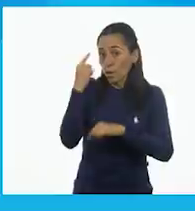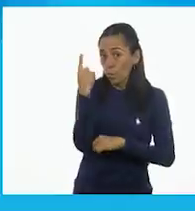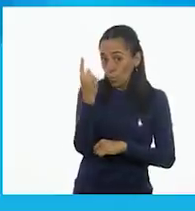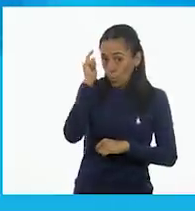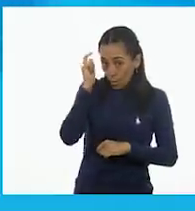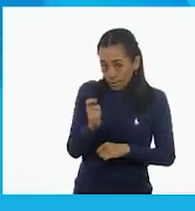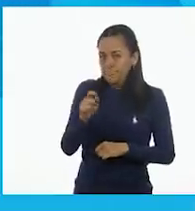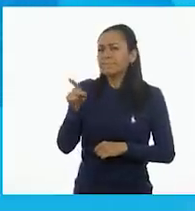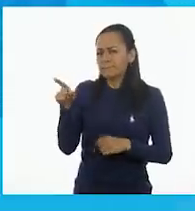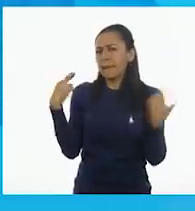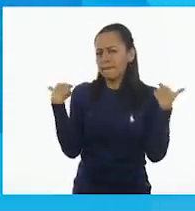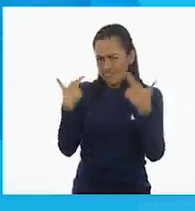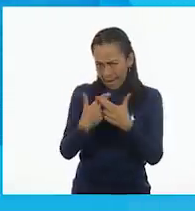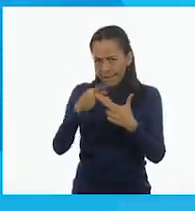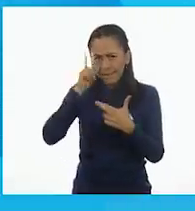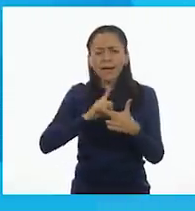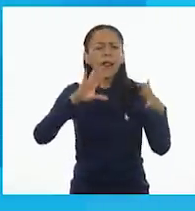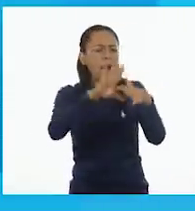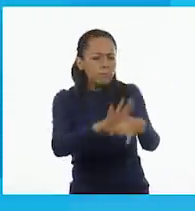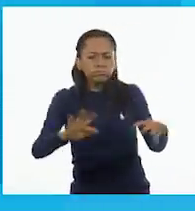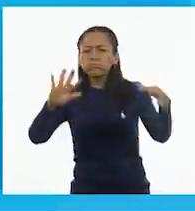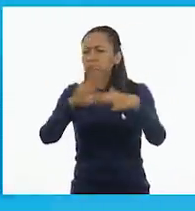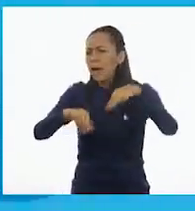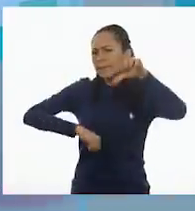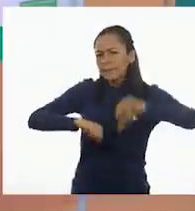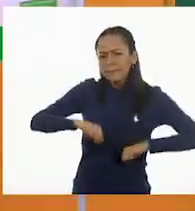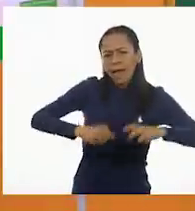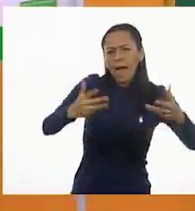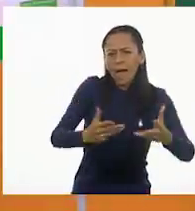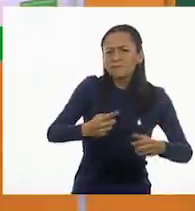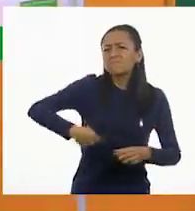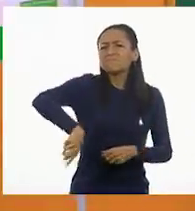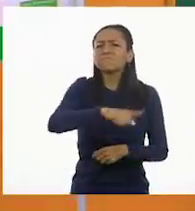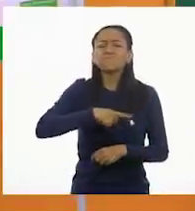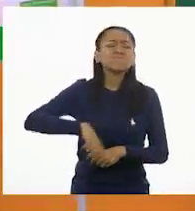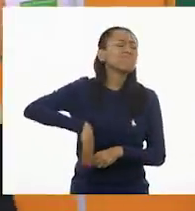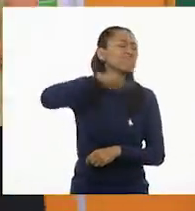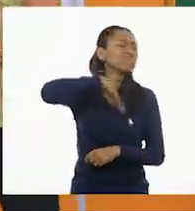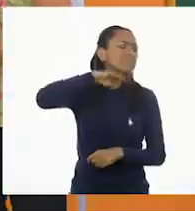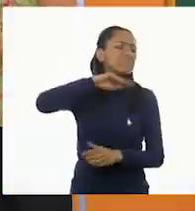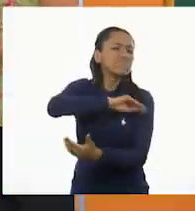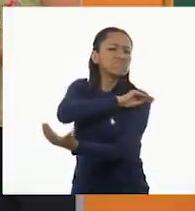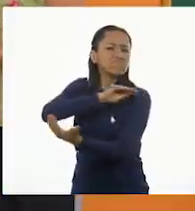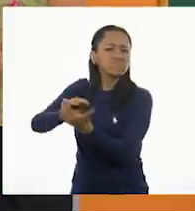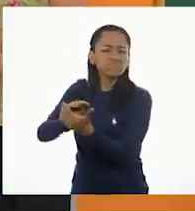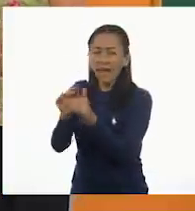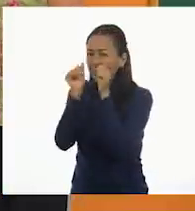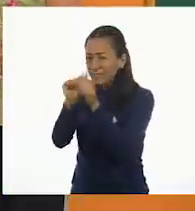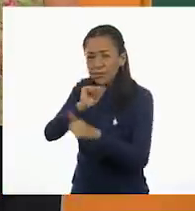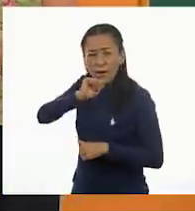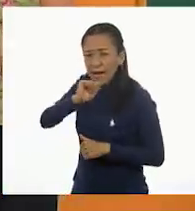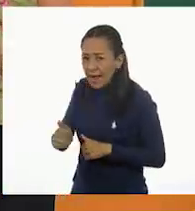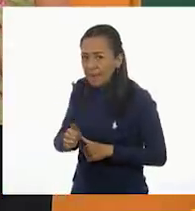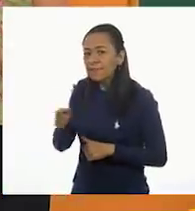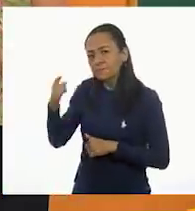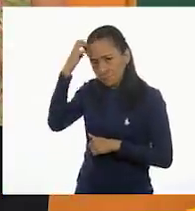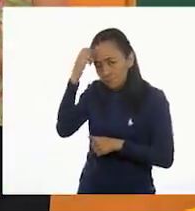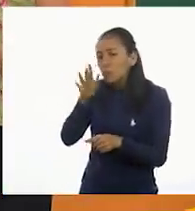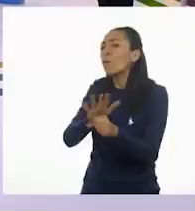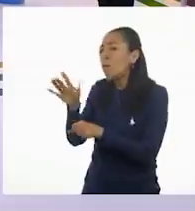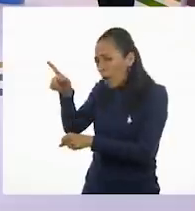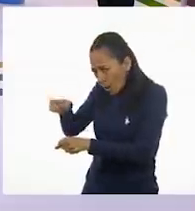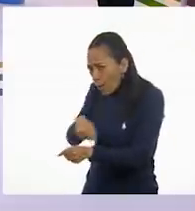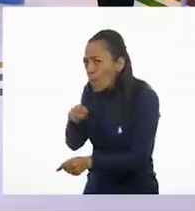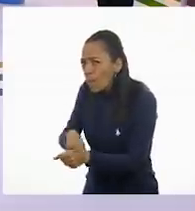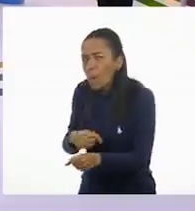que explica la maestra. ¿Qué color le pondrían, Panchito? Ah, bueno, pues yo digo que